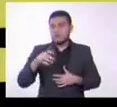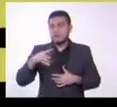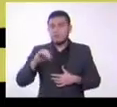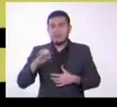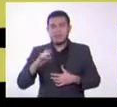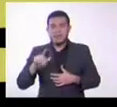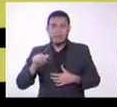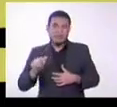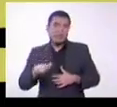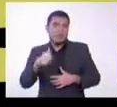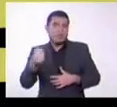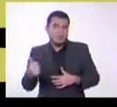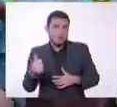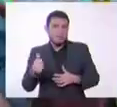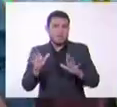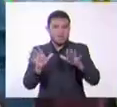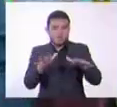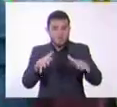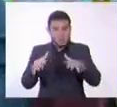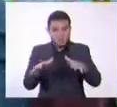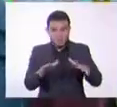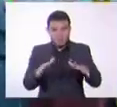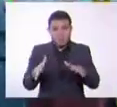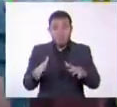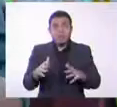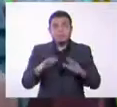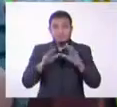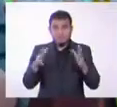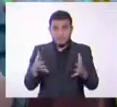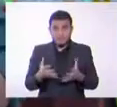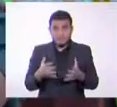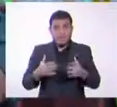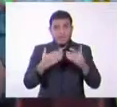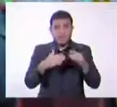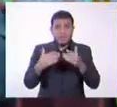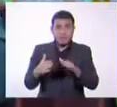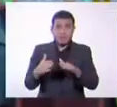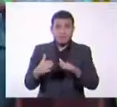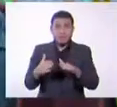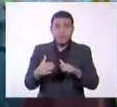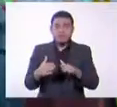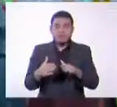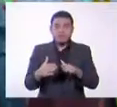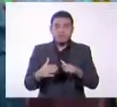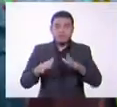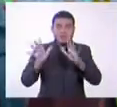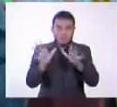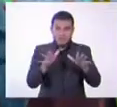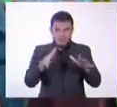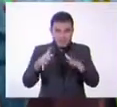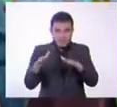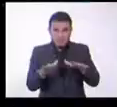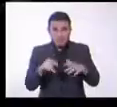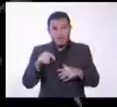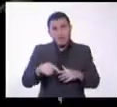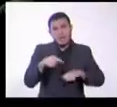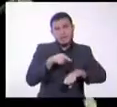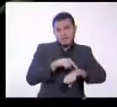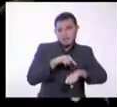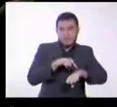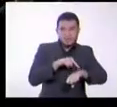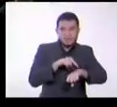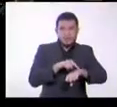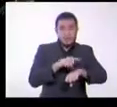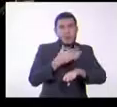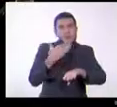templadas del planeta. Además, las variaciones climáticas también se dan en temporadas o